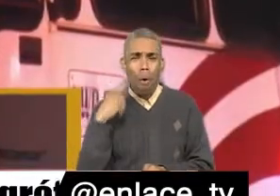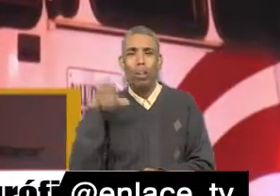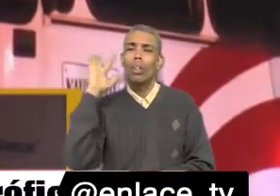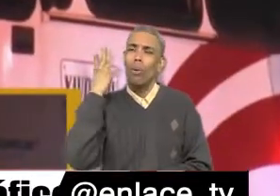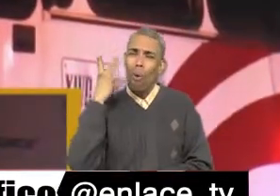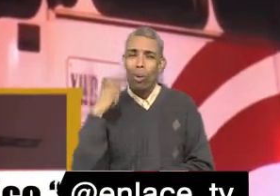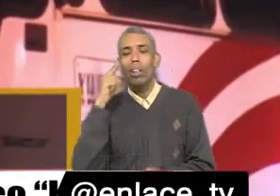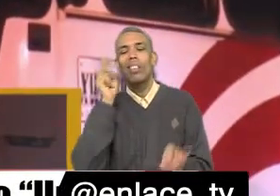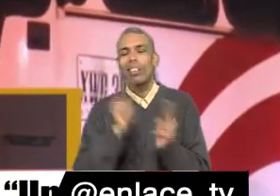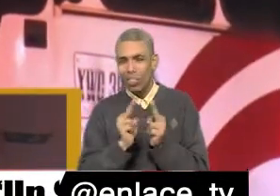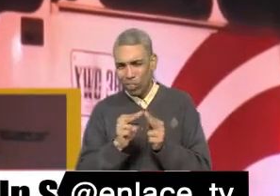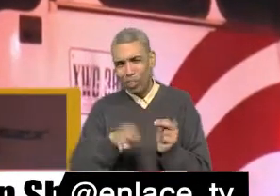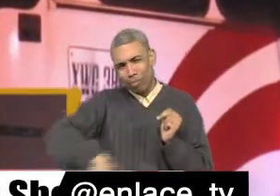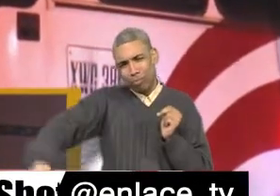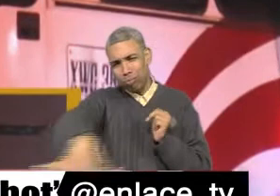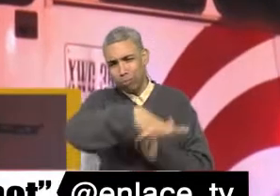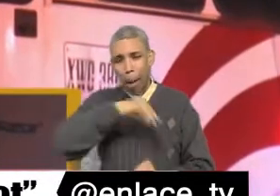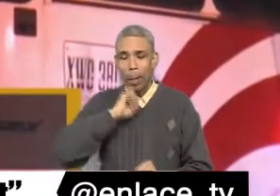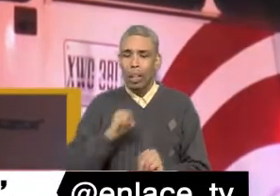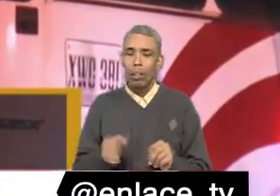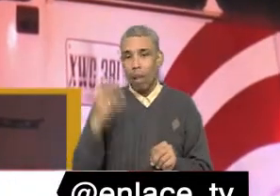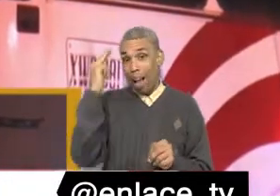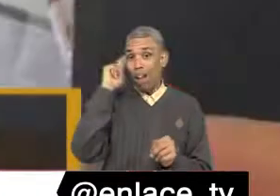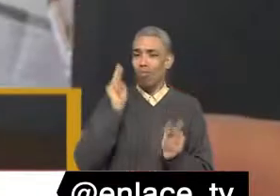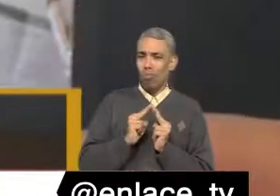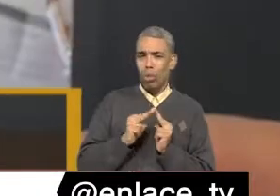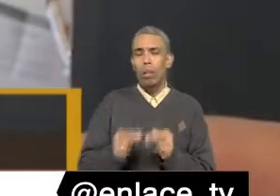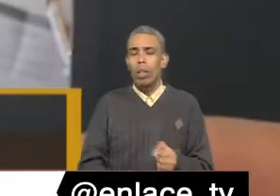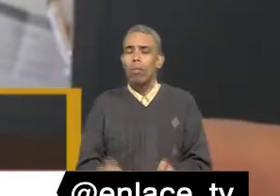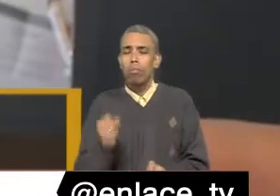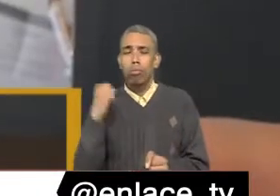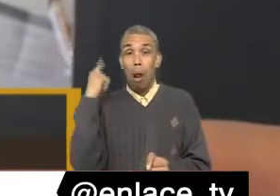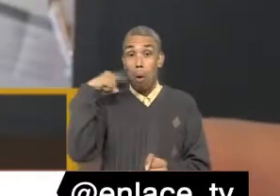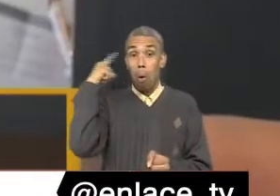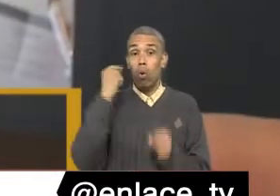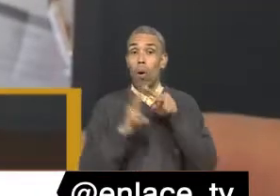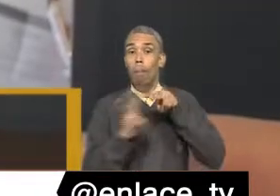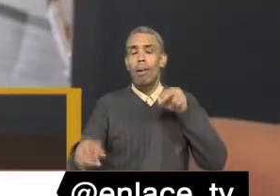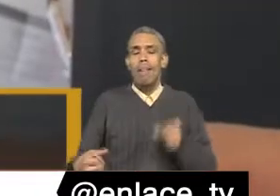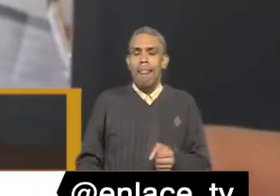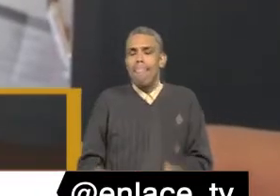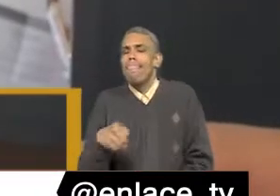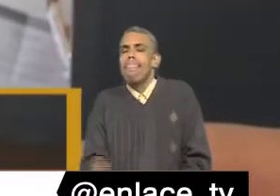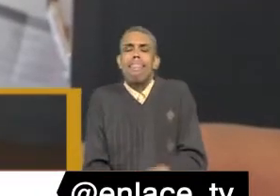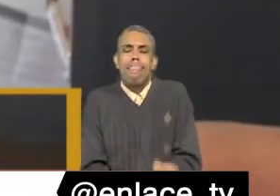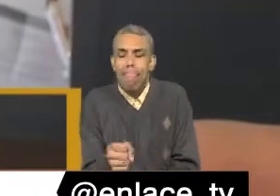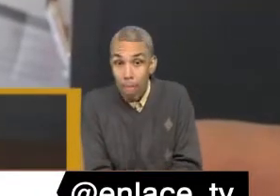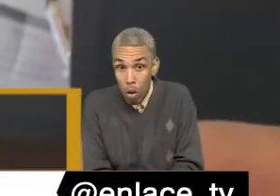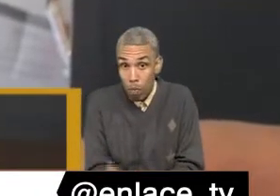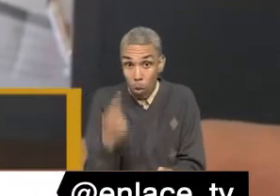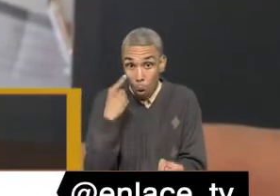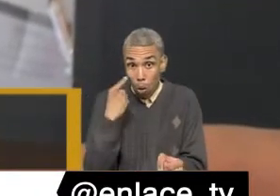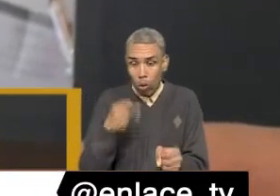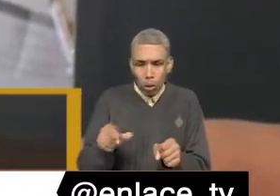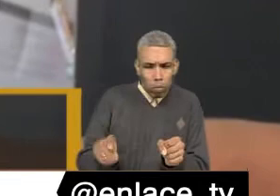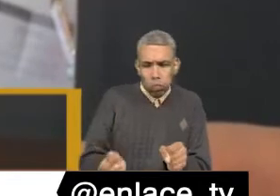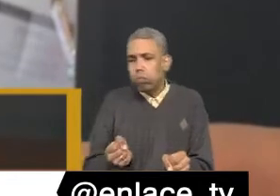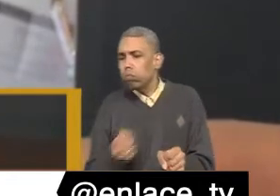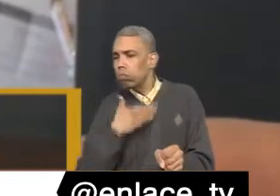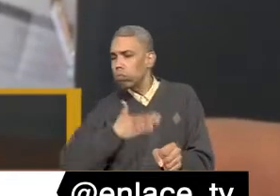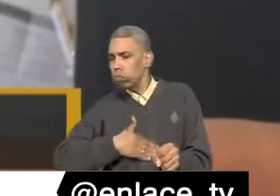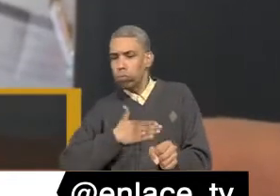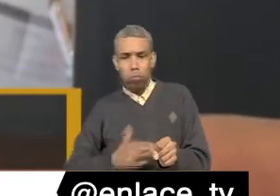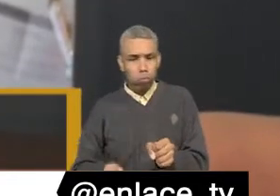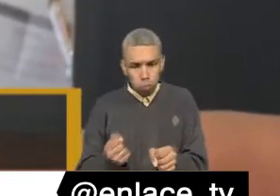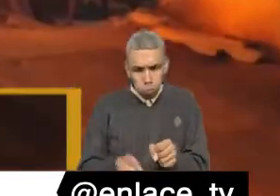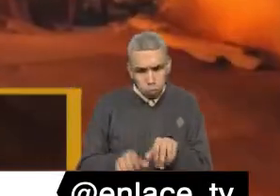mucho tiempo, ciertos trayectos de esta vía uno tiene que conducir con mucha prudencia, disminuir